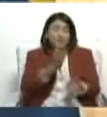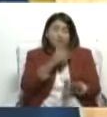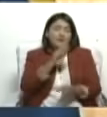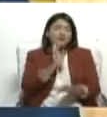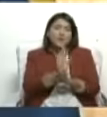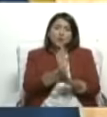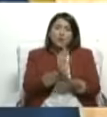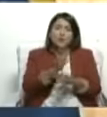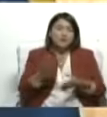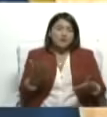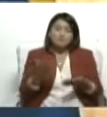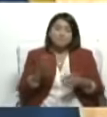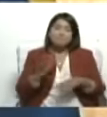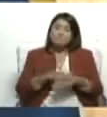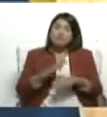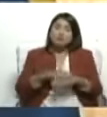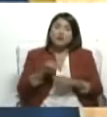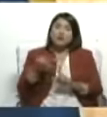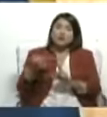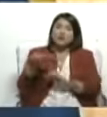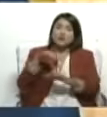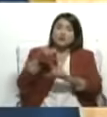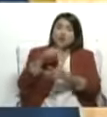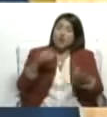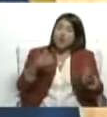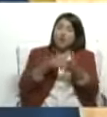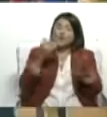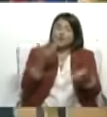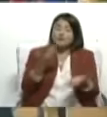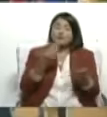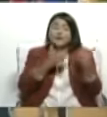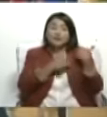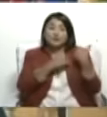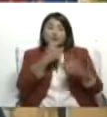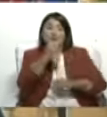acciones, porque estas instituciones están violando su responsabilidad.